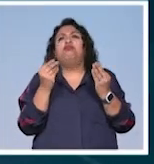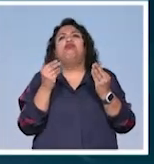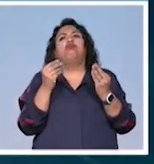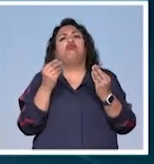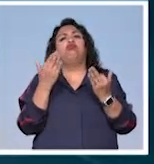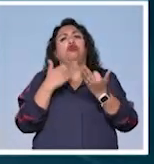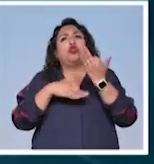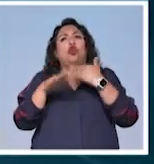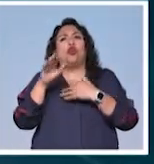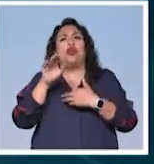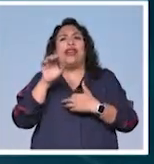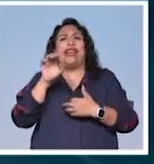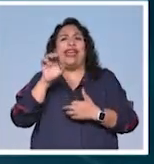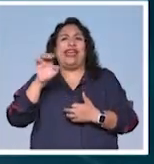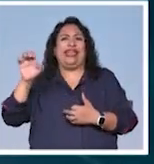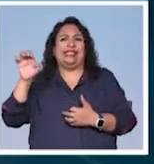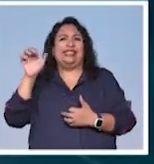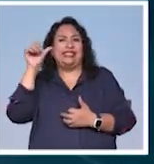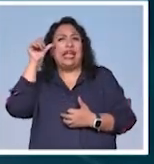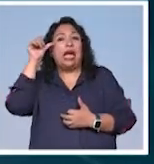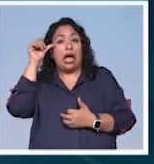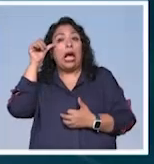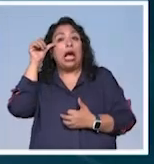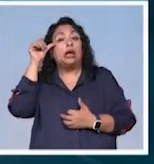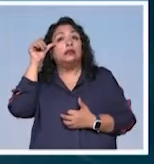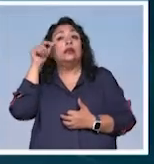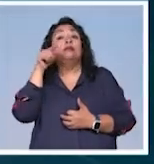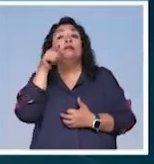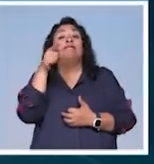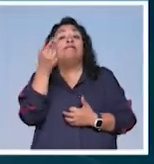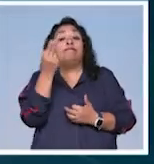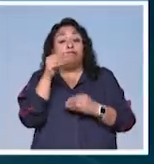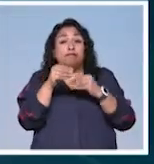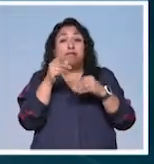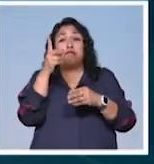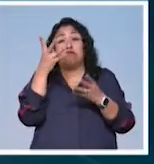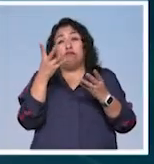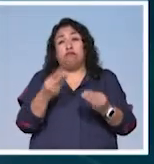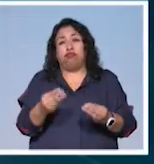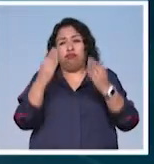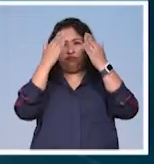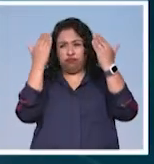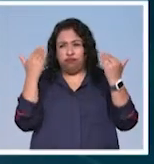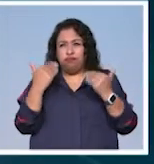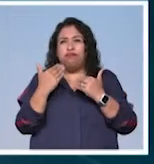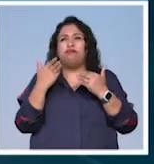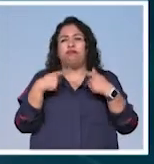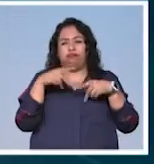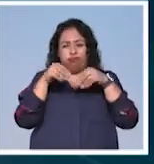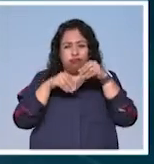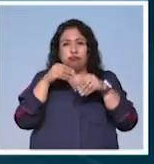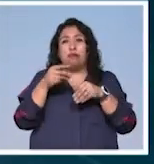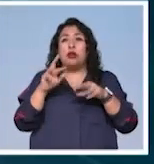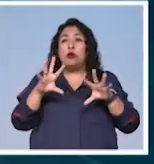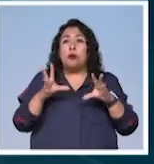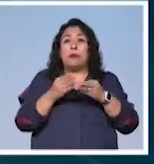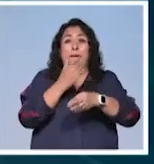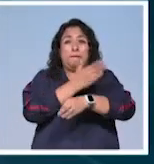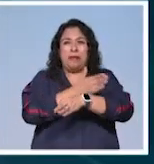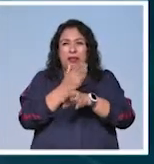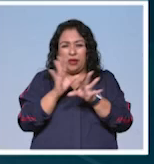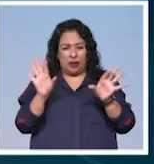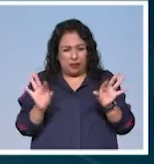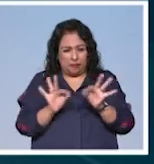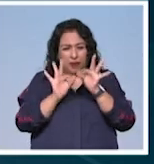en todo el este de Asia, y para su realización se requirió que miles de monjes y artesanos reunieran primero la madera